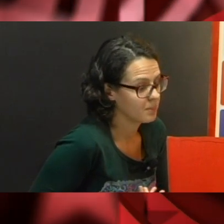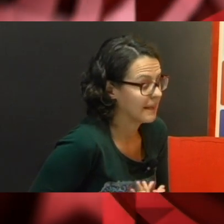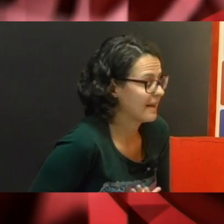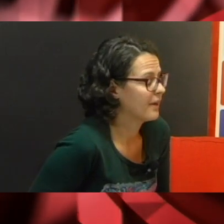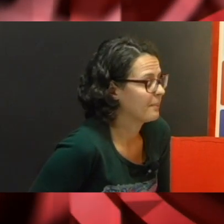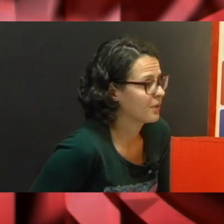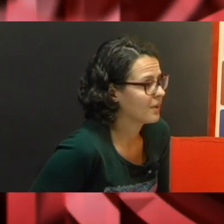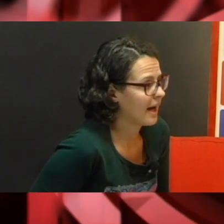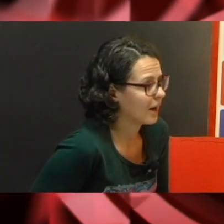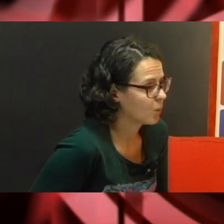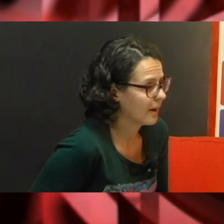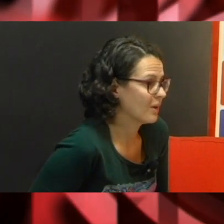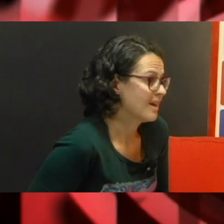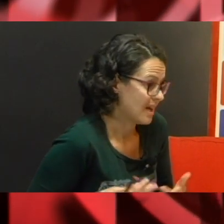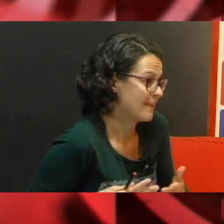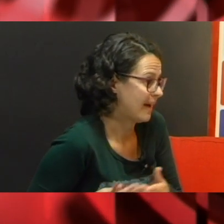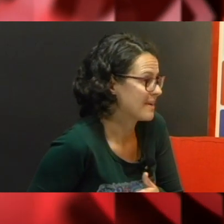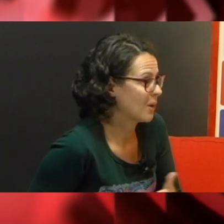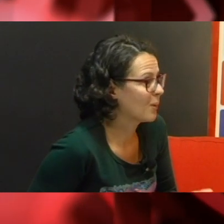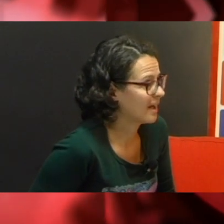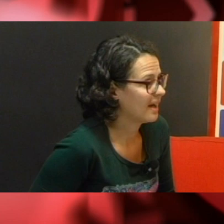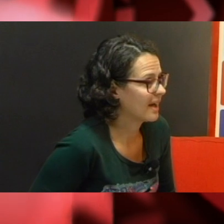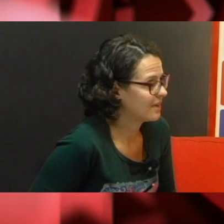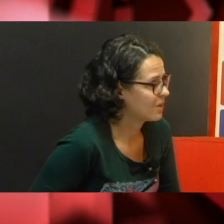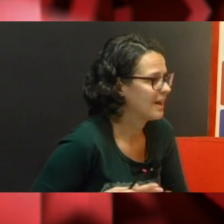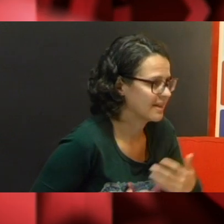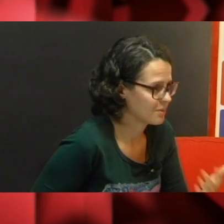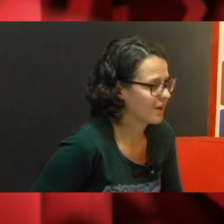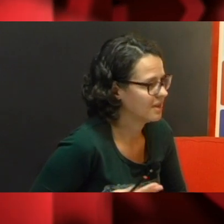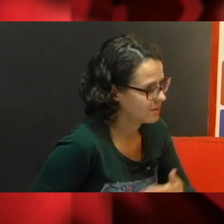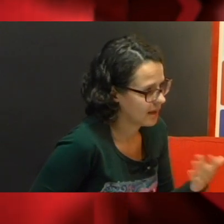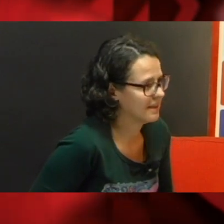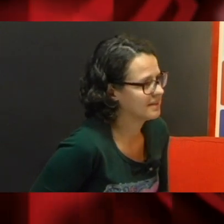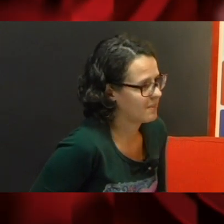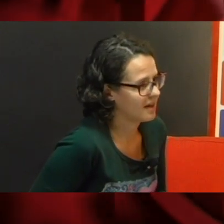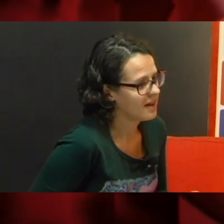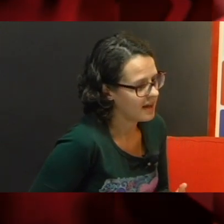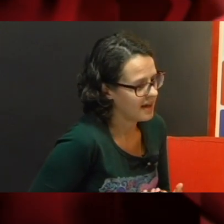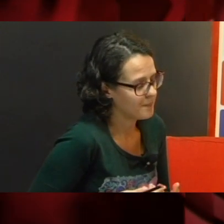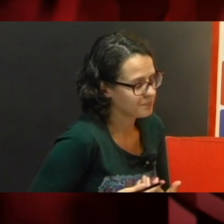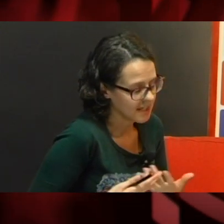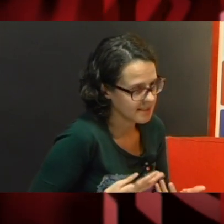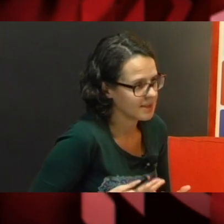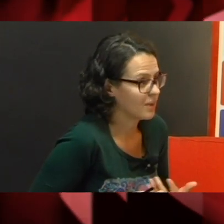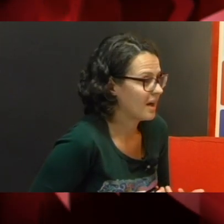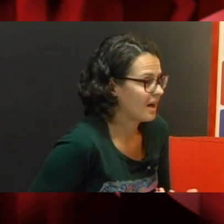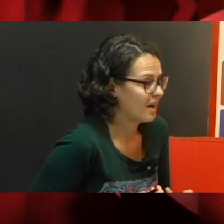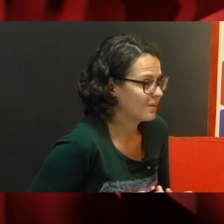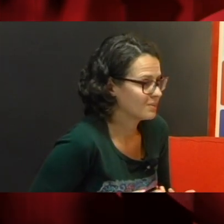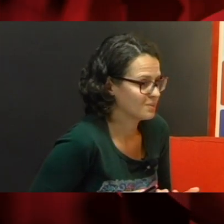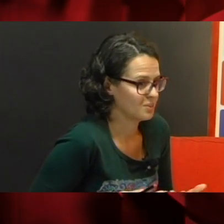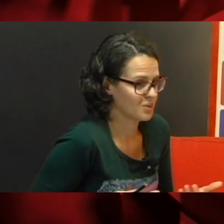implantaron apoyo a cuba no es verdad que más a cuba que a venezuela quizás porque históricamente también existe